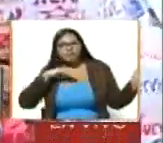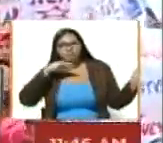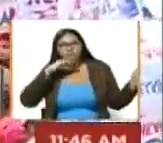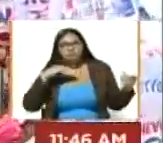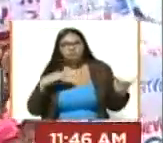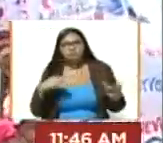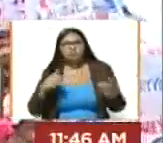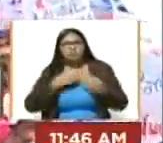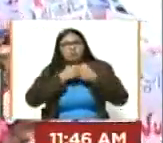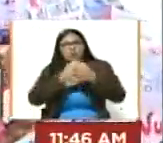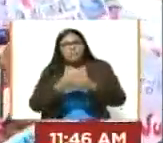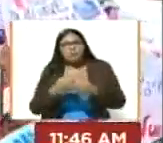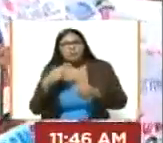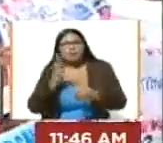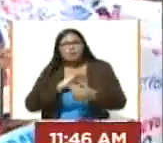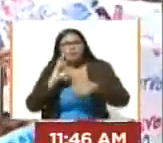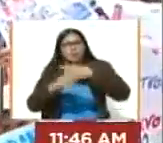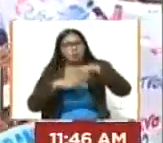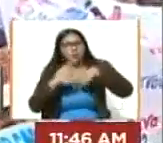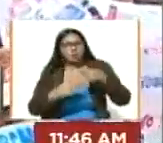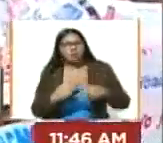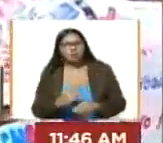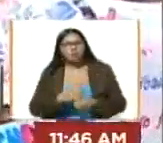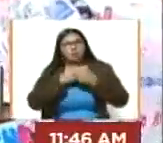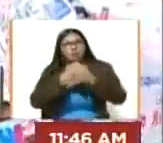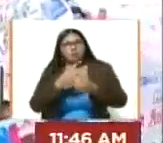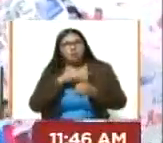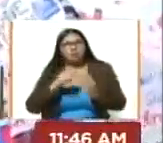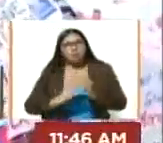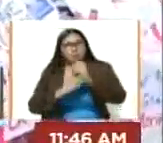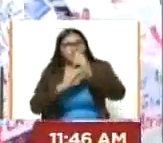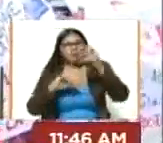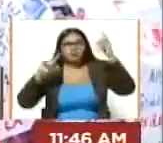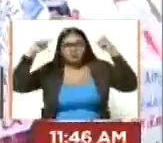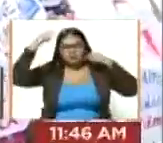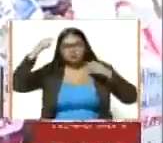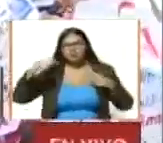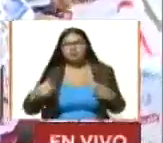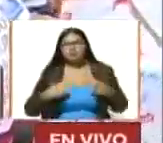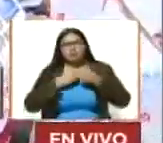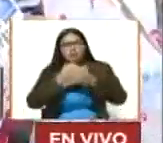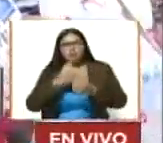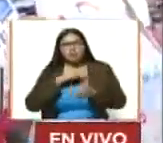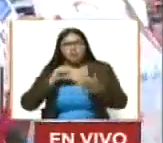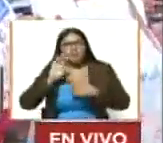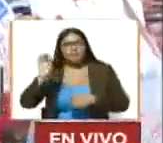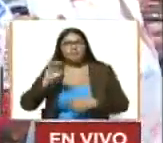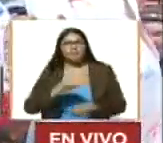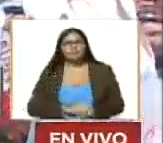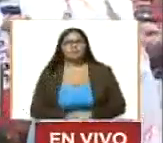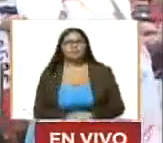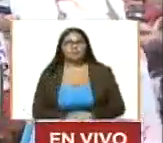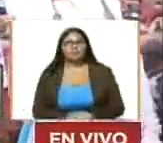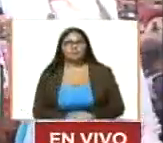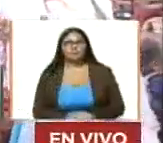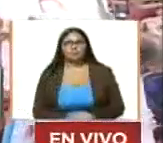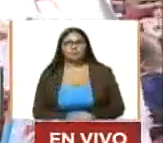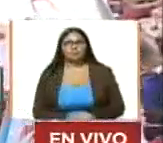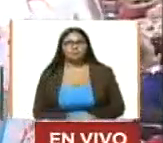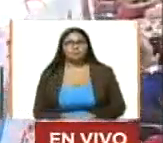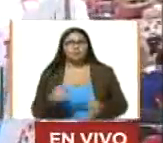de amor por la revolución, de amor por el comandante Hugo Chávez, de amor por la patria. Aquí